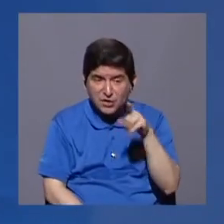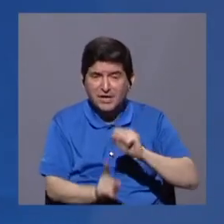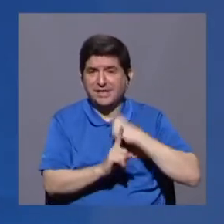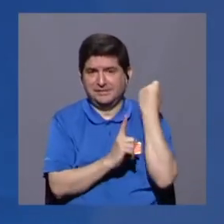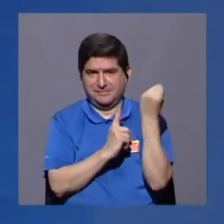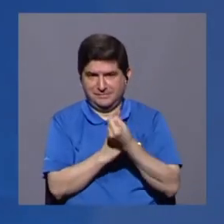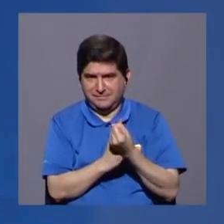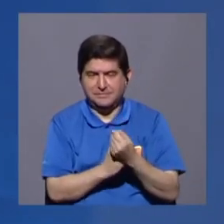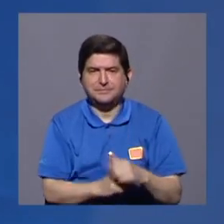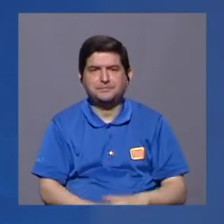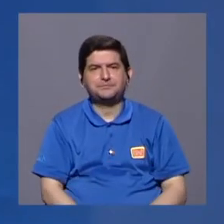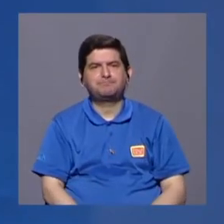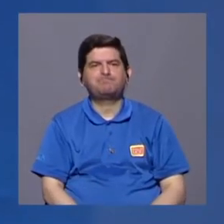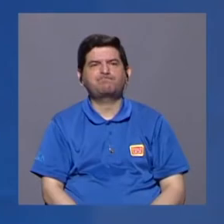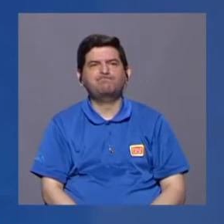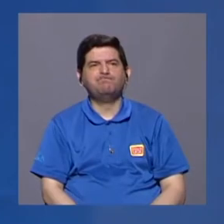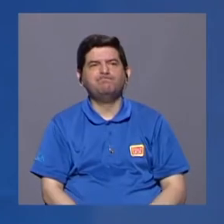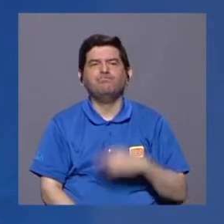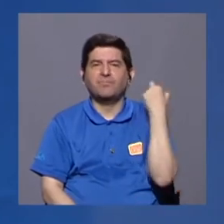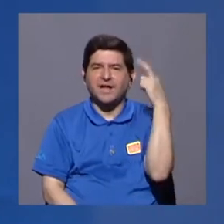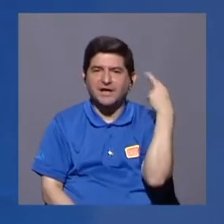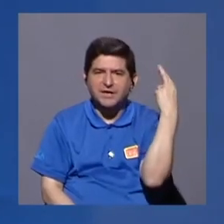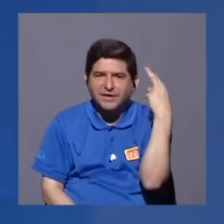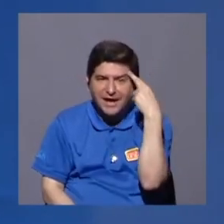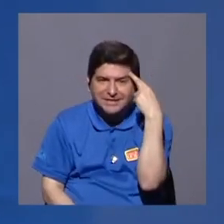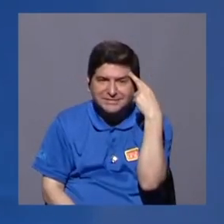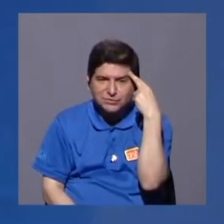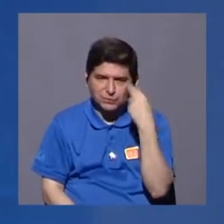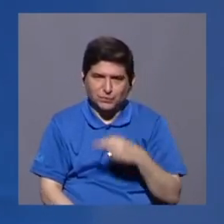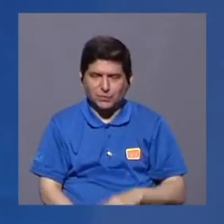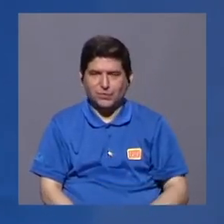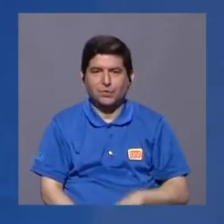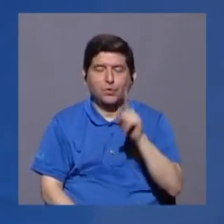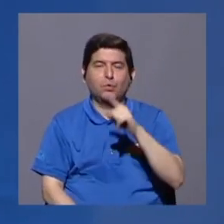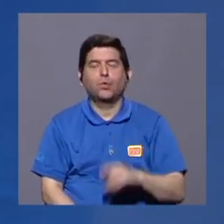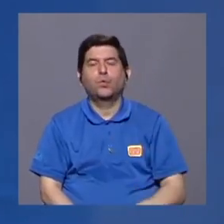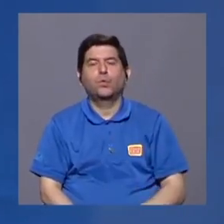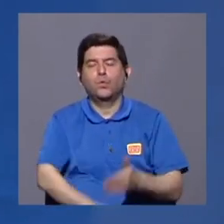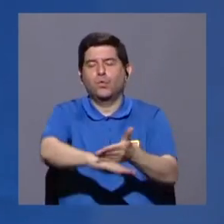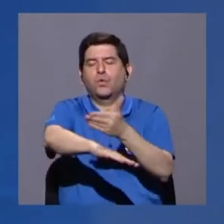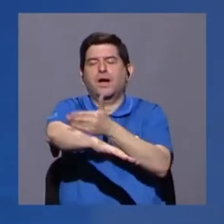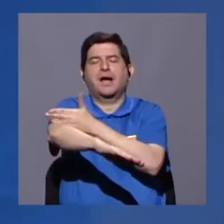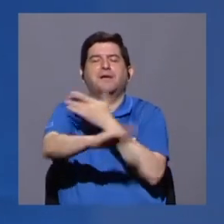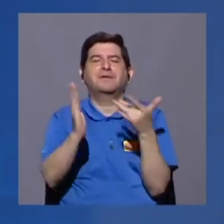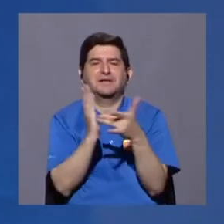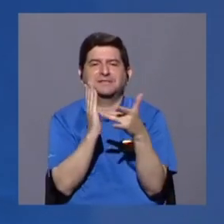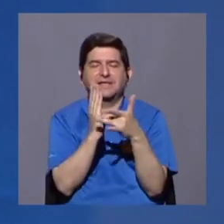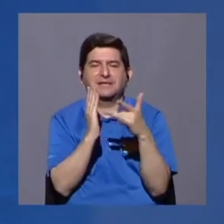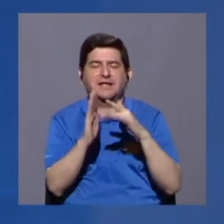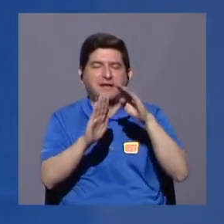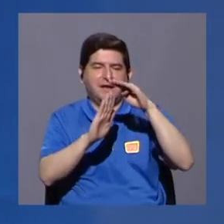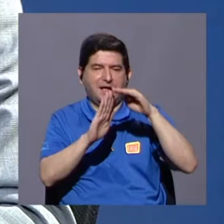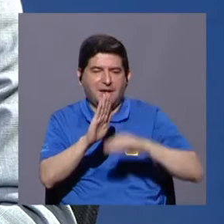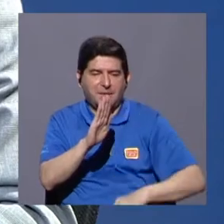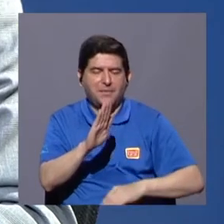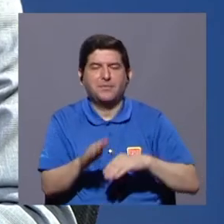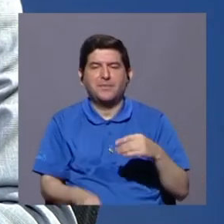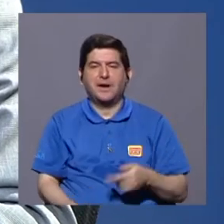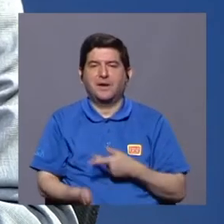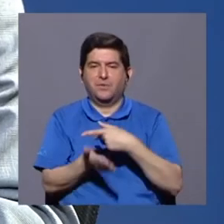bien ha sido como la motivación para hacer un avance en una técnica que sea de bajo costo